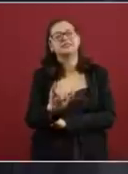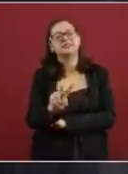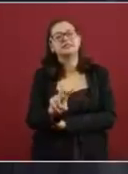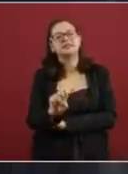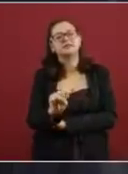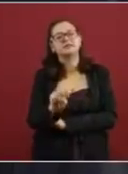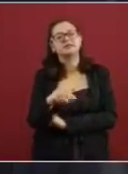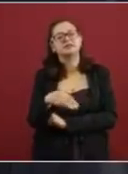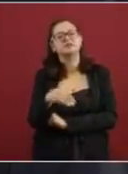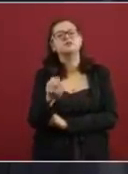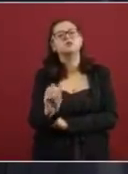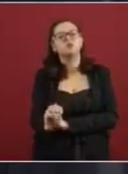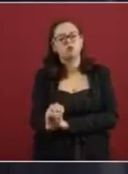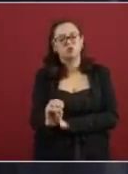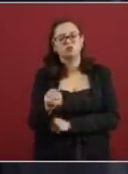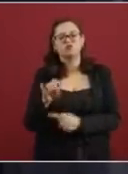cuando